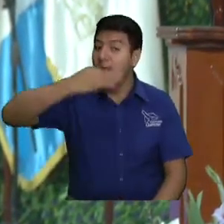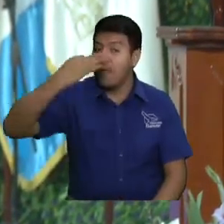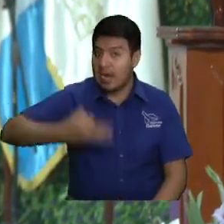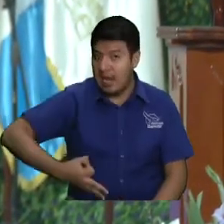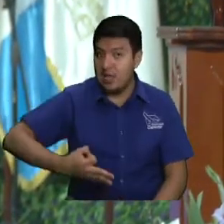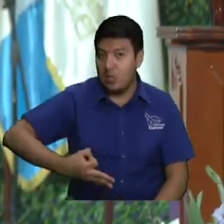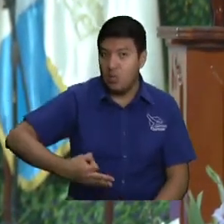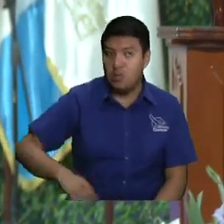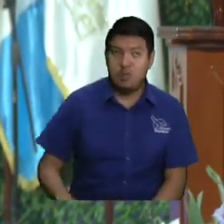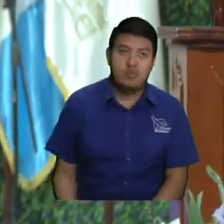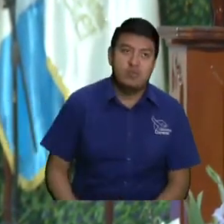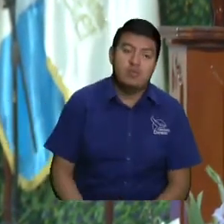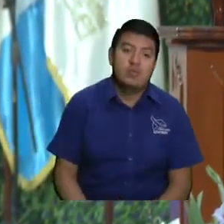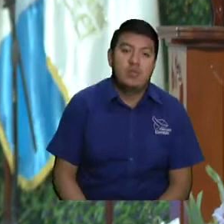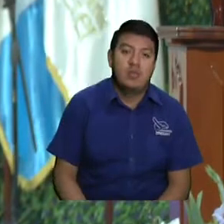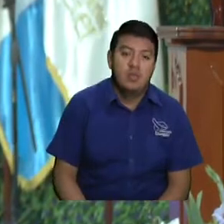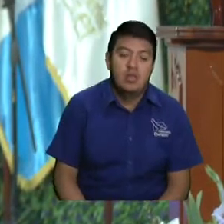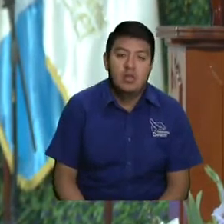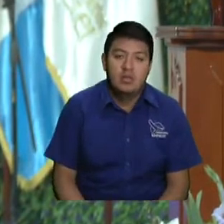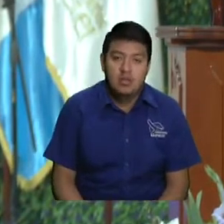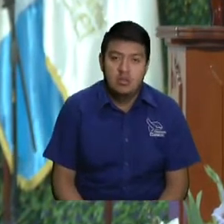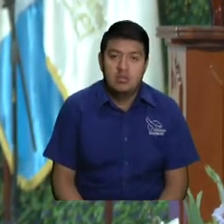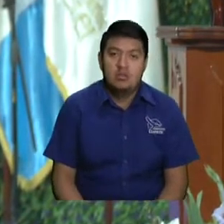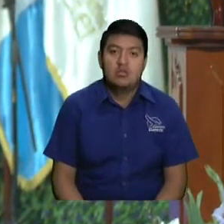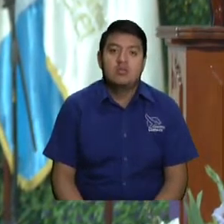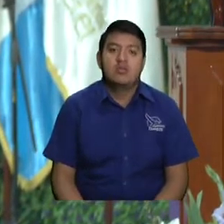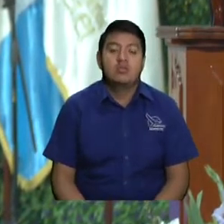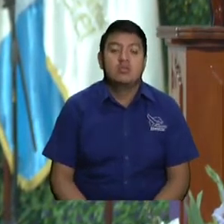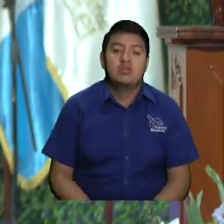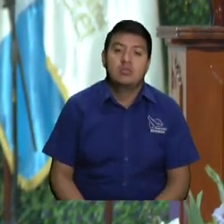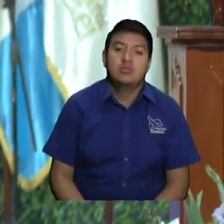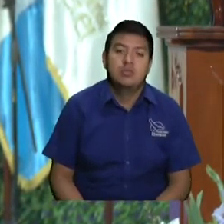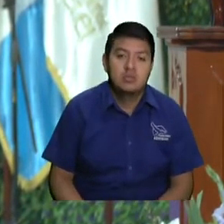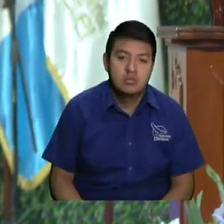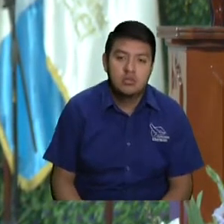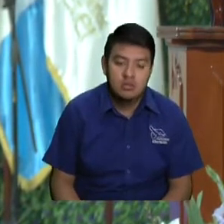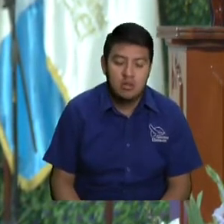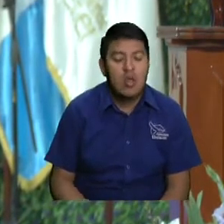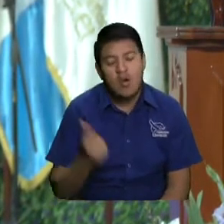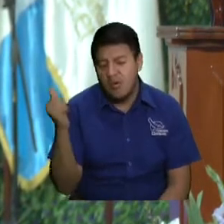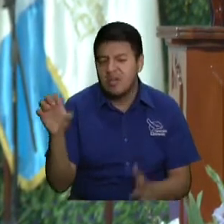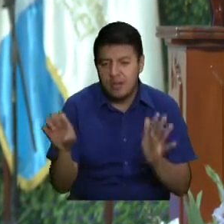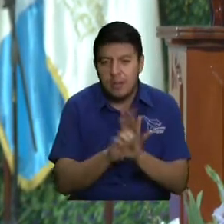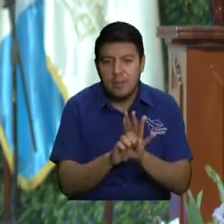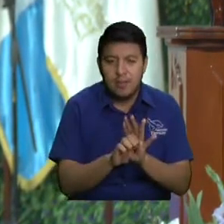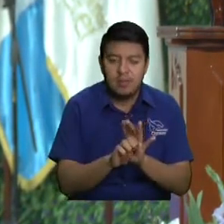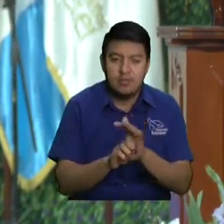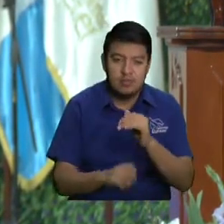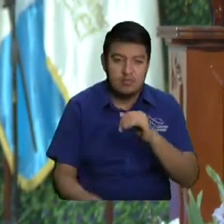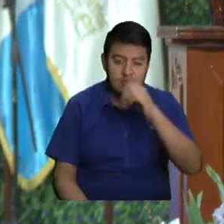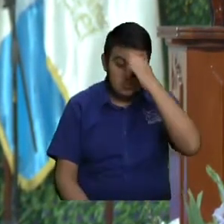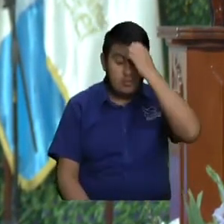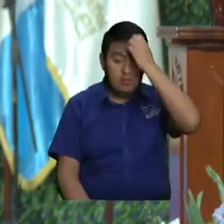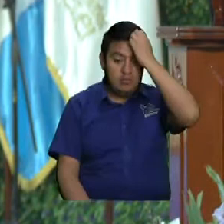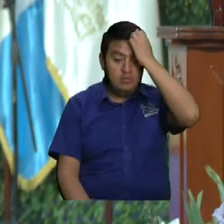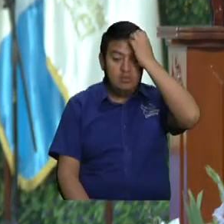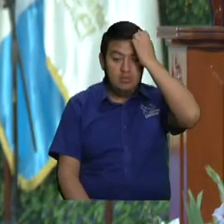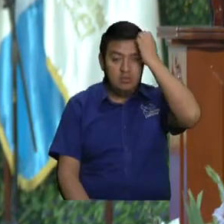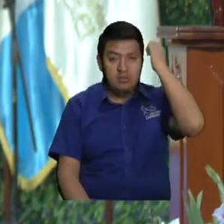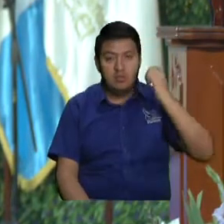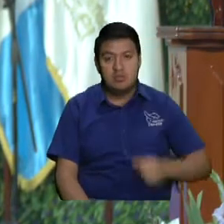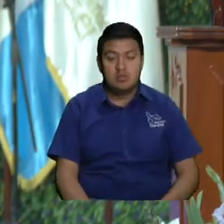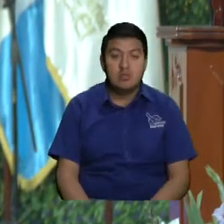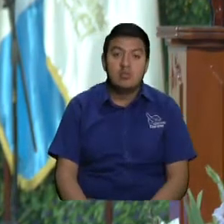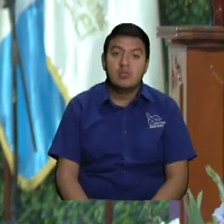no estoy refiriéndome únicamente, aunque lo incluye, a aquellos que utilizan